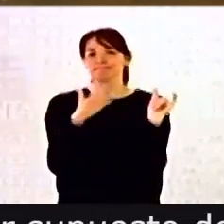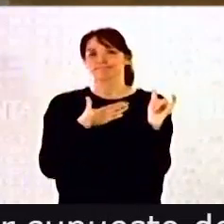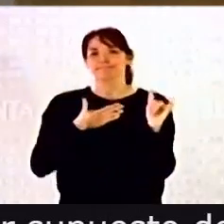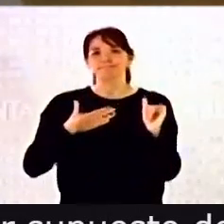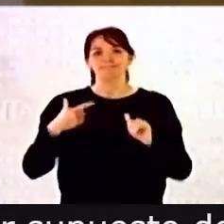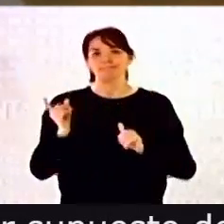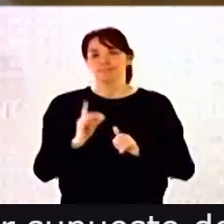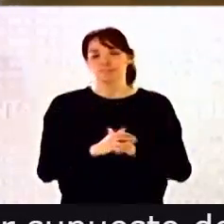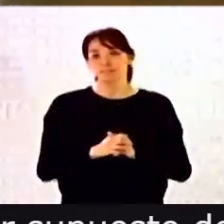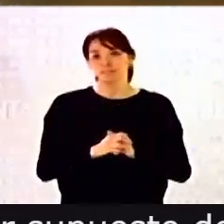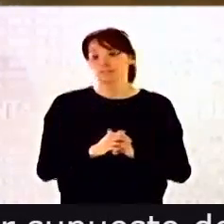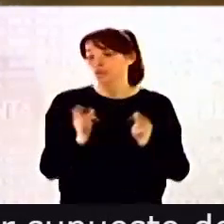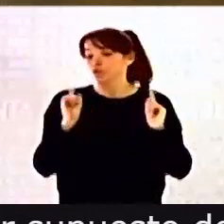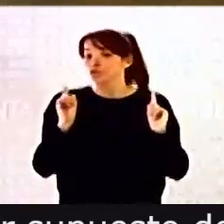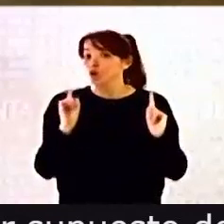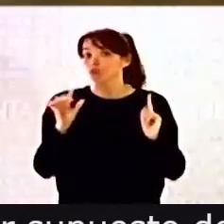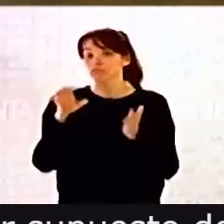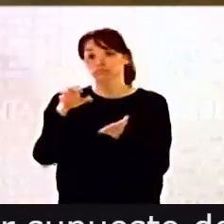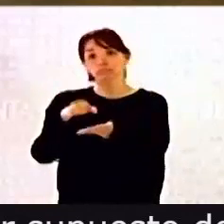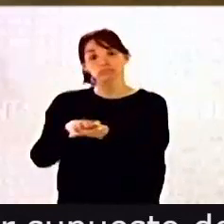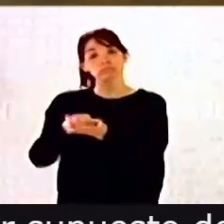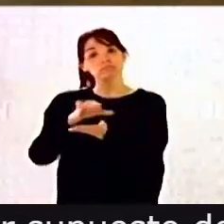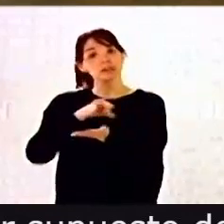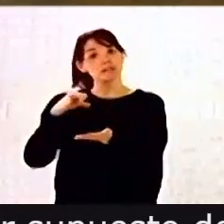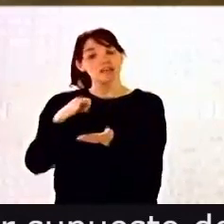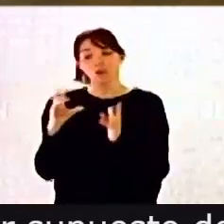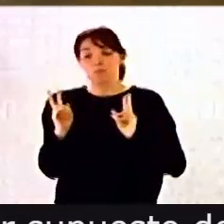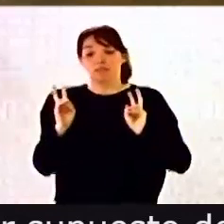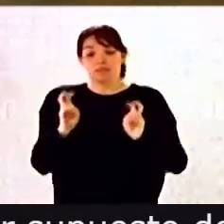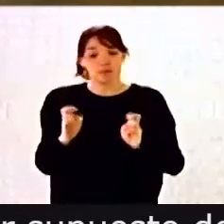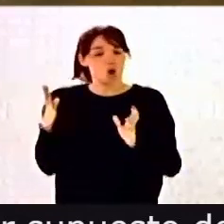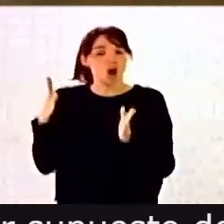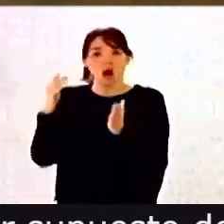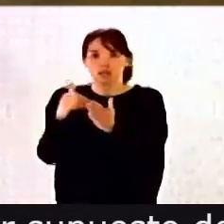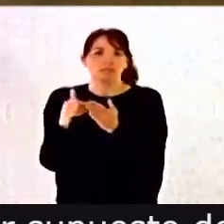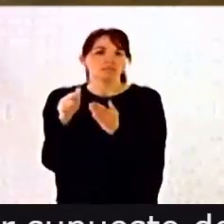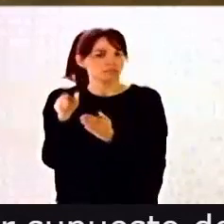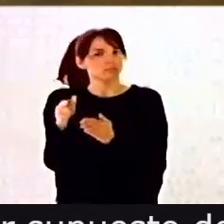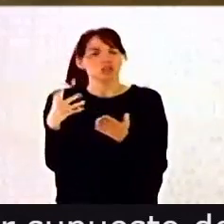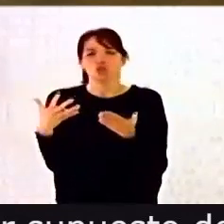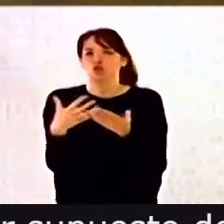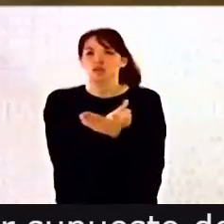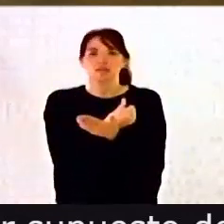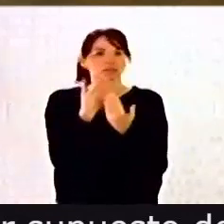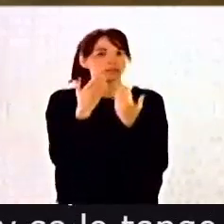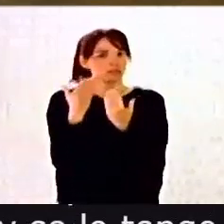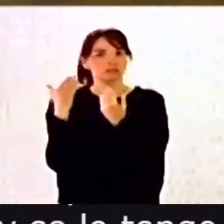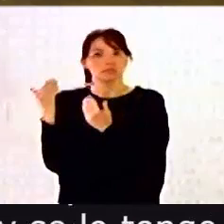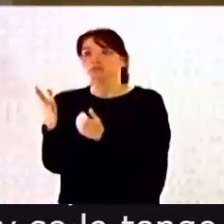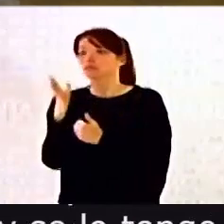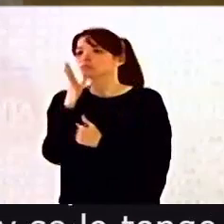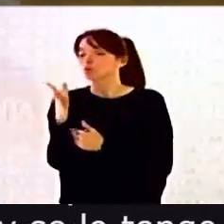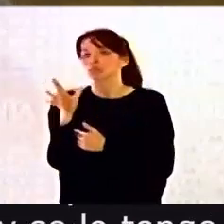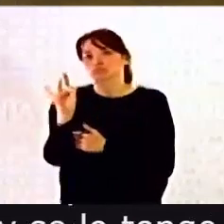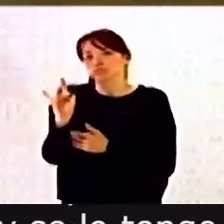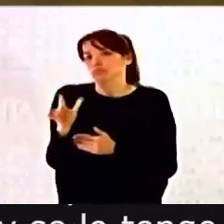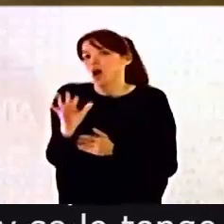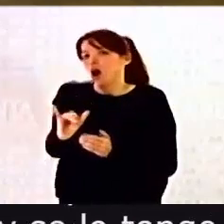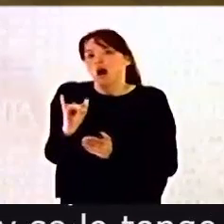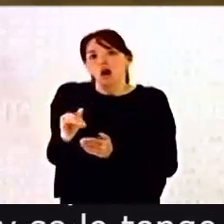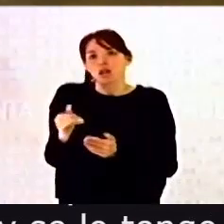más allá de que las clínicas privadas desde el principio, y se lo tengo que agradecer a todas y cada una de ellas, se han puesto a disposición